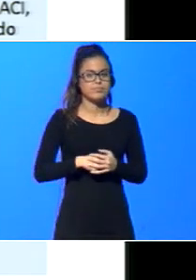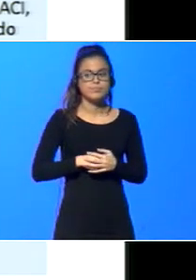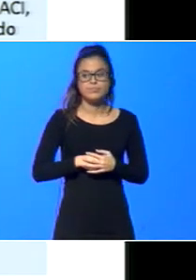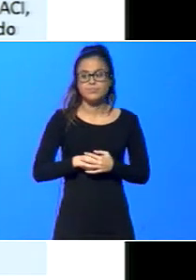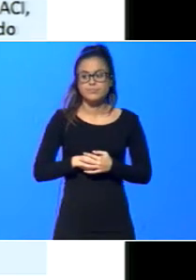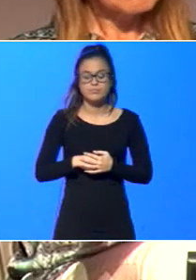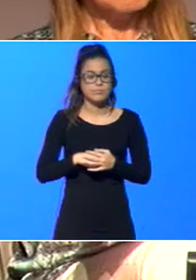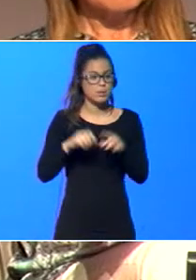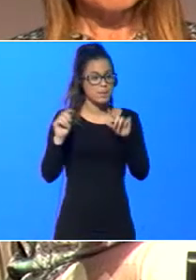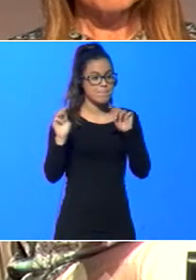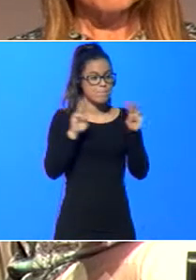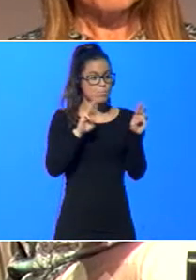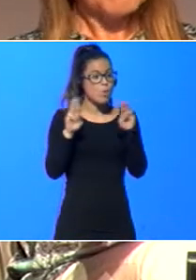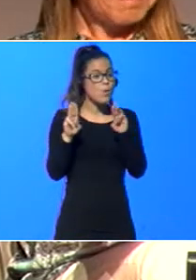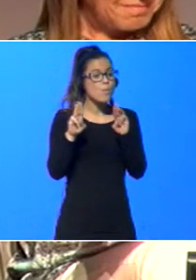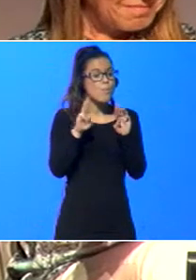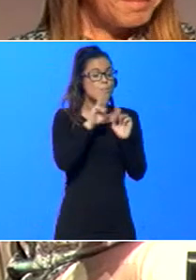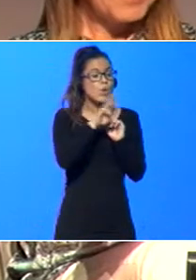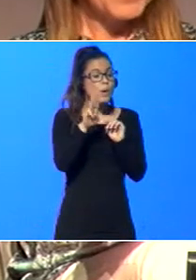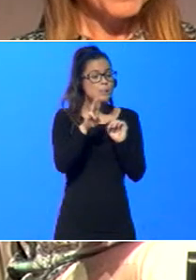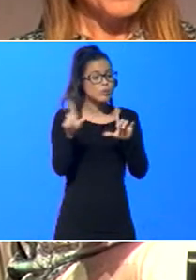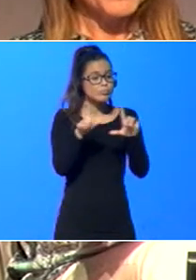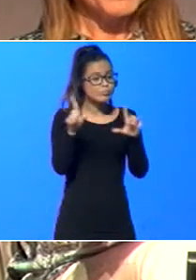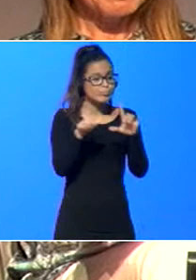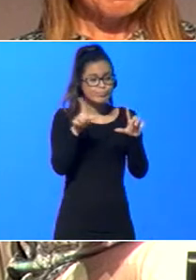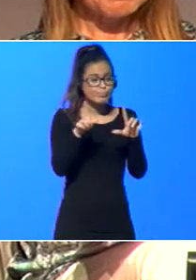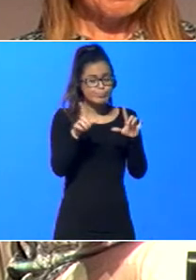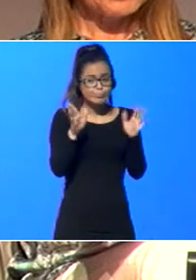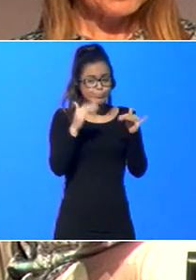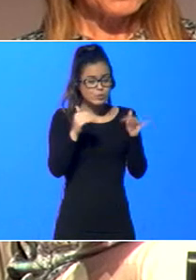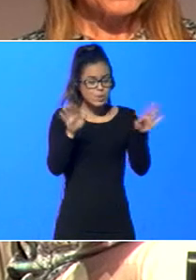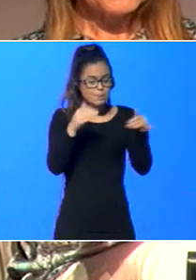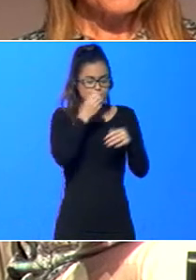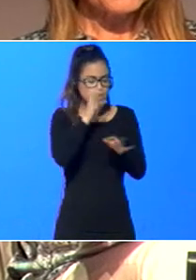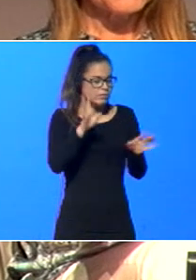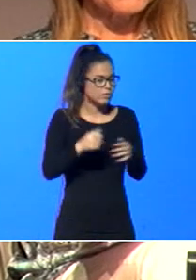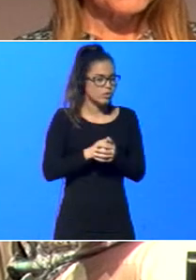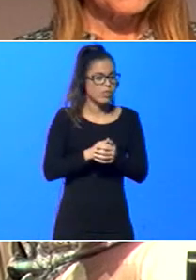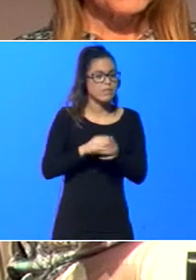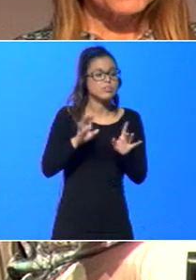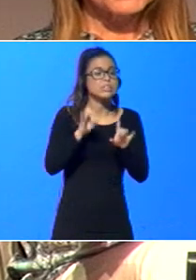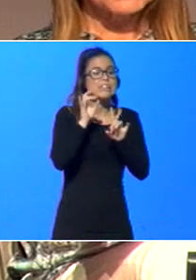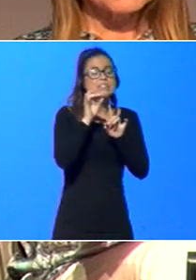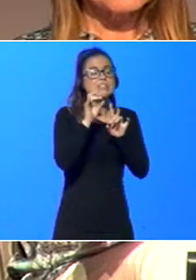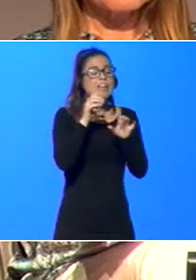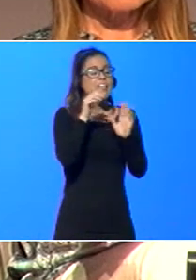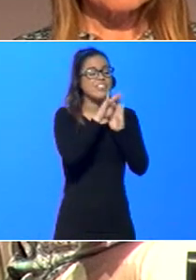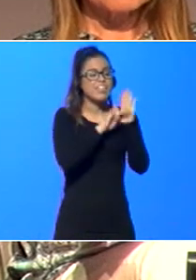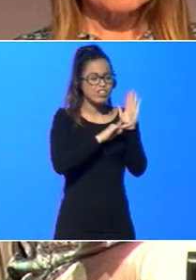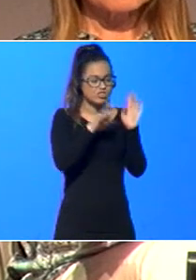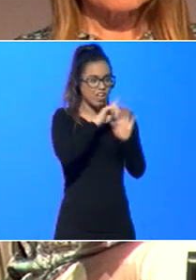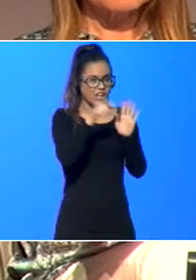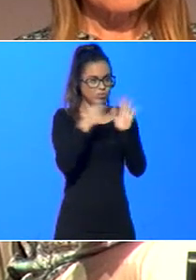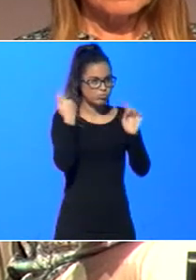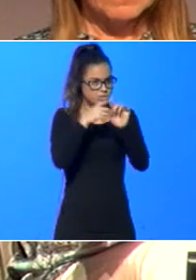el PowerPoint, pero lo digo. Hay, creo, algunas implicaciones legales hacia la mejora. Y ha salido ya, creo